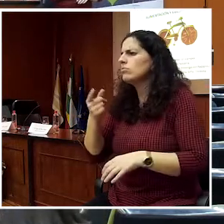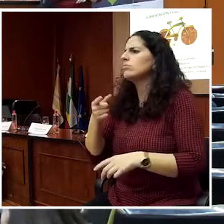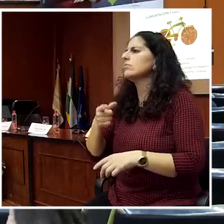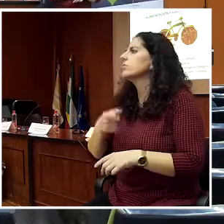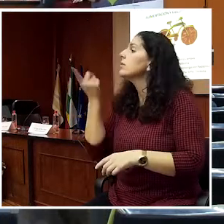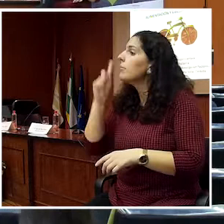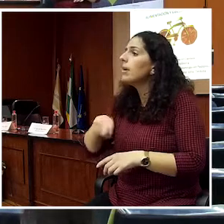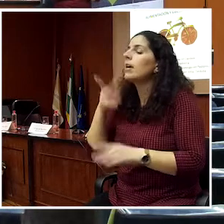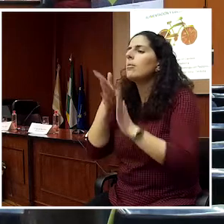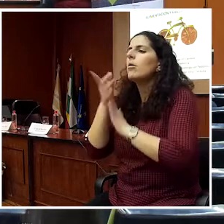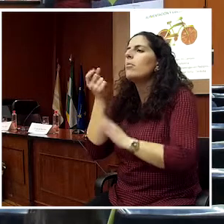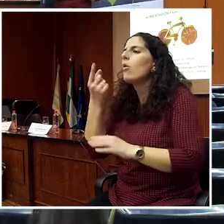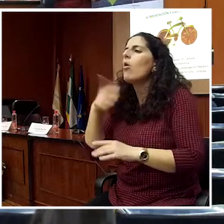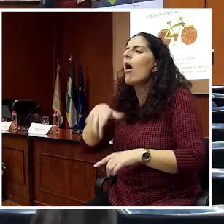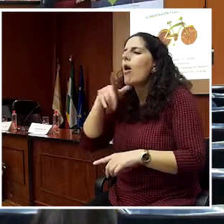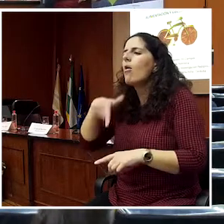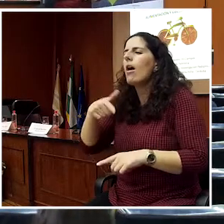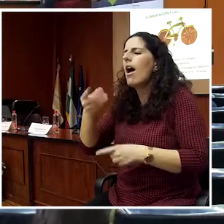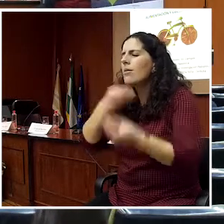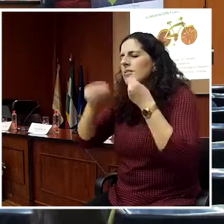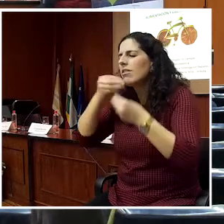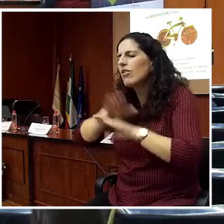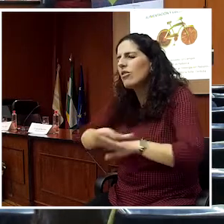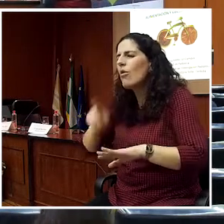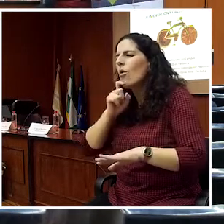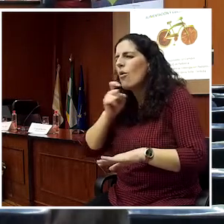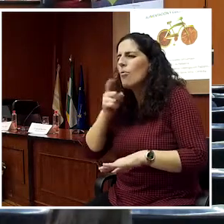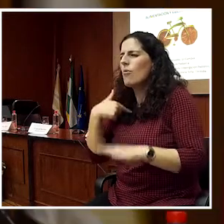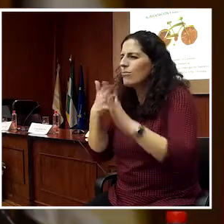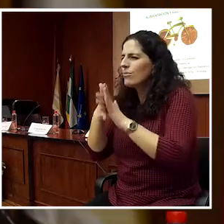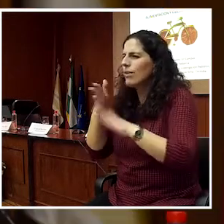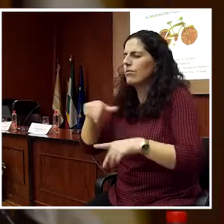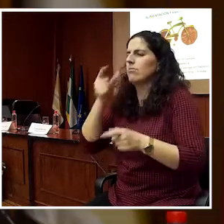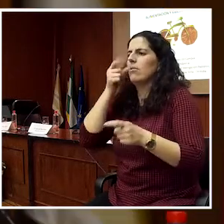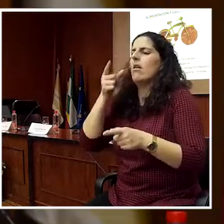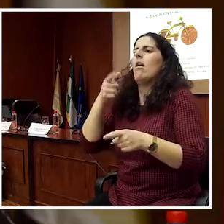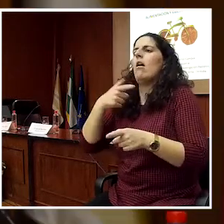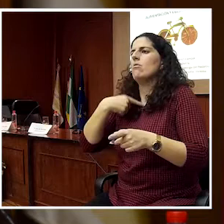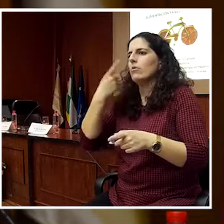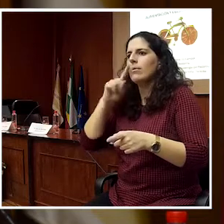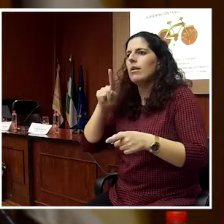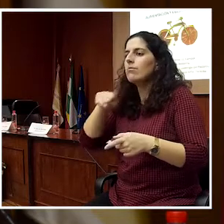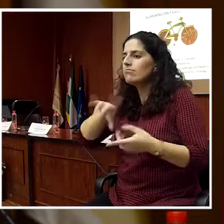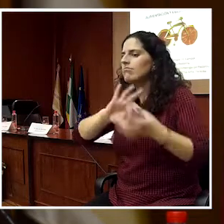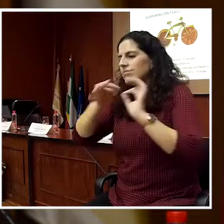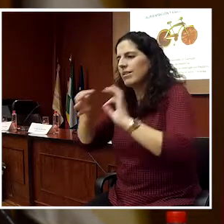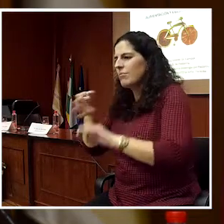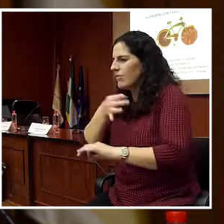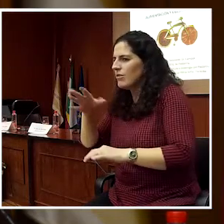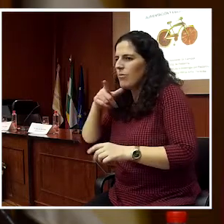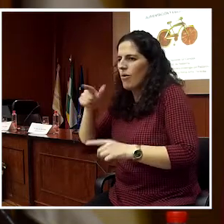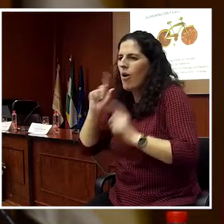poco de cómo se realiza actualmente la alimentación en los niños para que veamos realmente cómo esto está relacionado